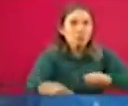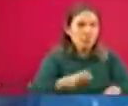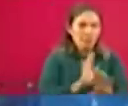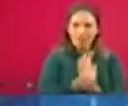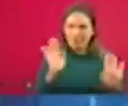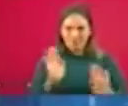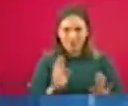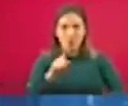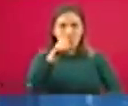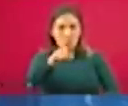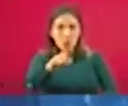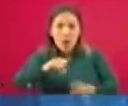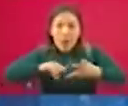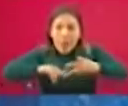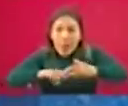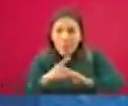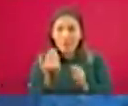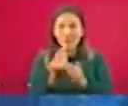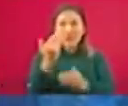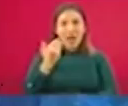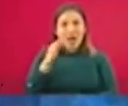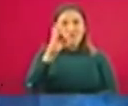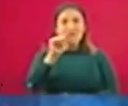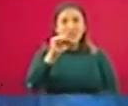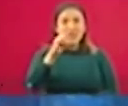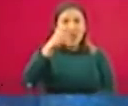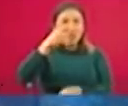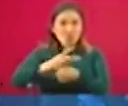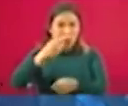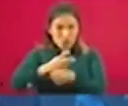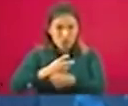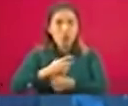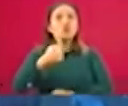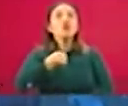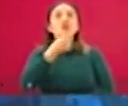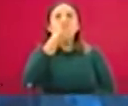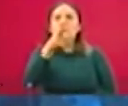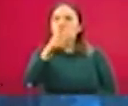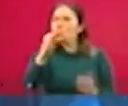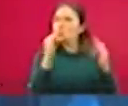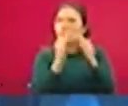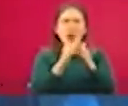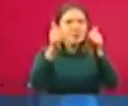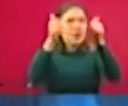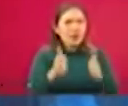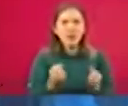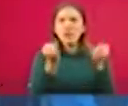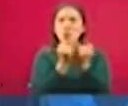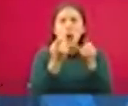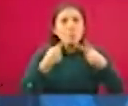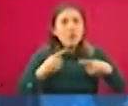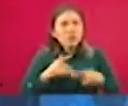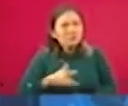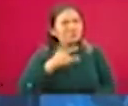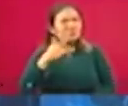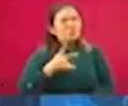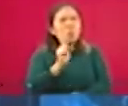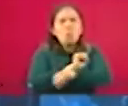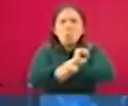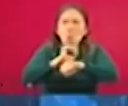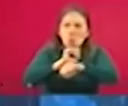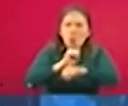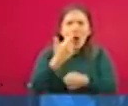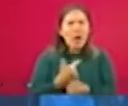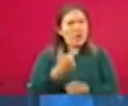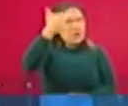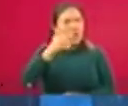compromiso moral, pero obviamente no nos corresponde a nosotros poner límites, y es que no lucraran con el diagnóstico por laboratorio. Estas pruebas cuestan